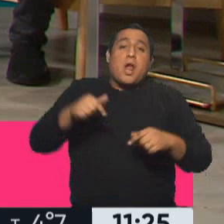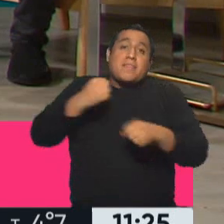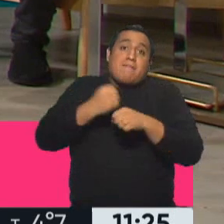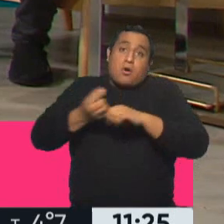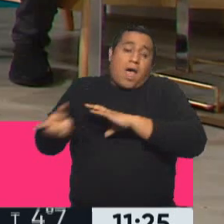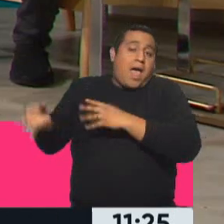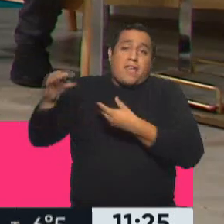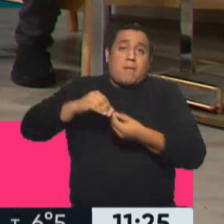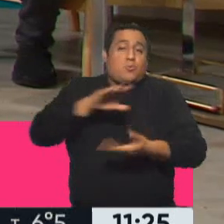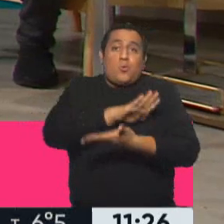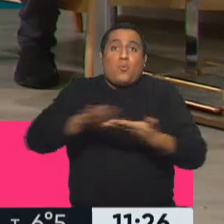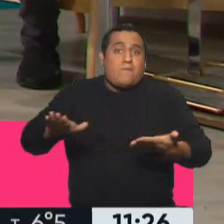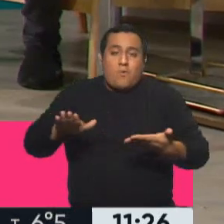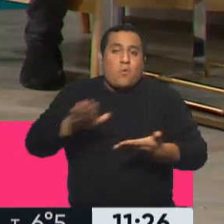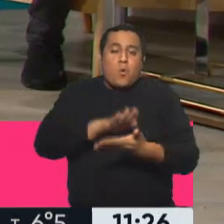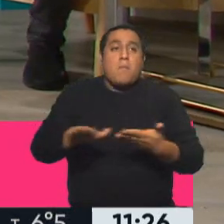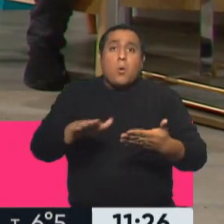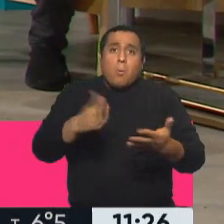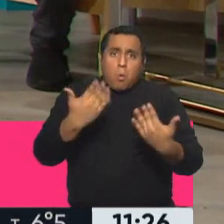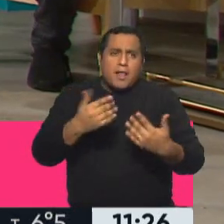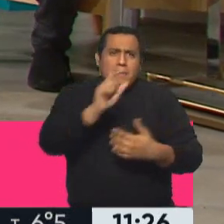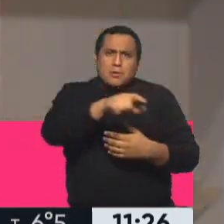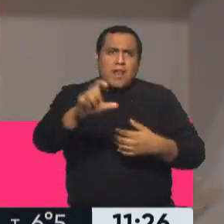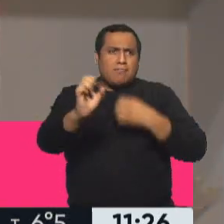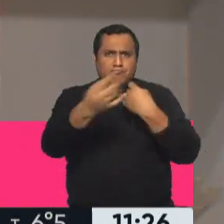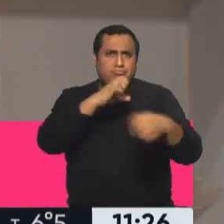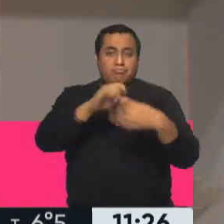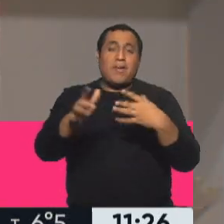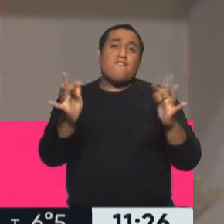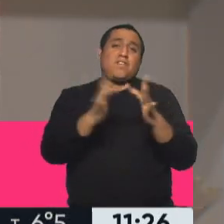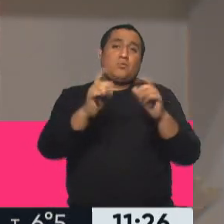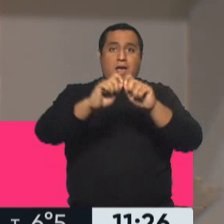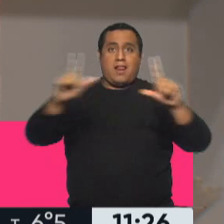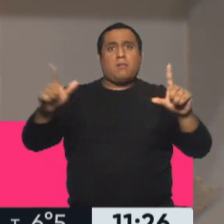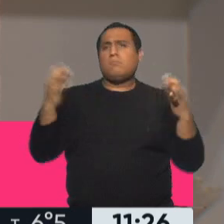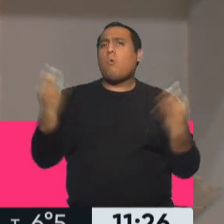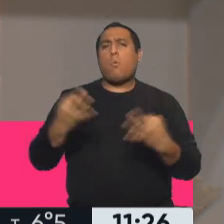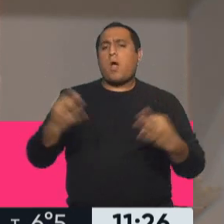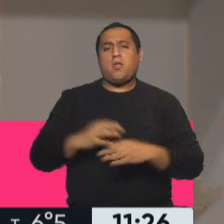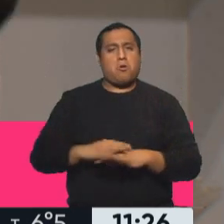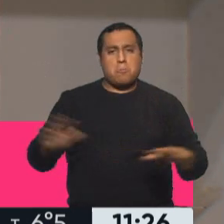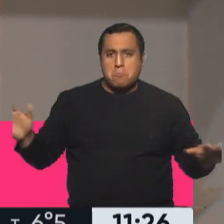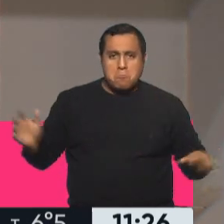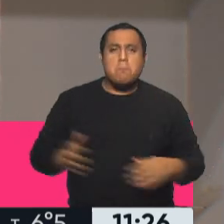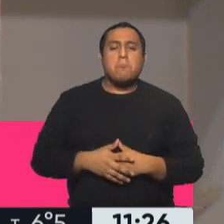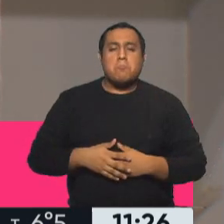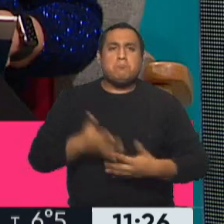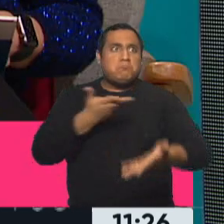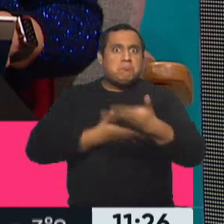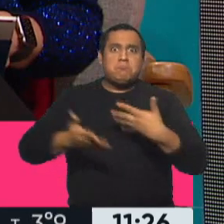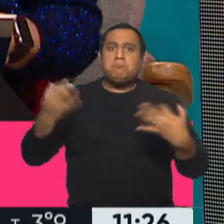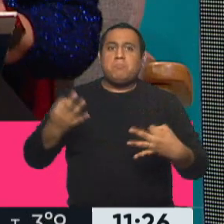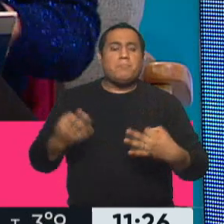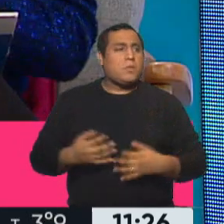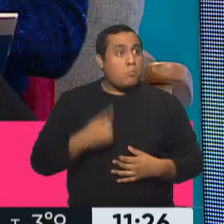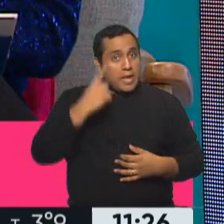reinventarse. Reinventar, ¿no? esa relación con la gente, la pudimos hacer virtual, sí, y quedó muy bueno toda esta interacción, ¿no? Y Emanuel,